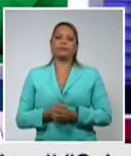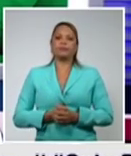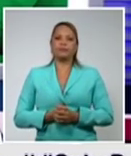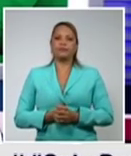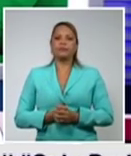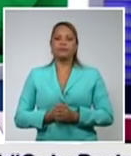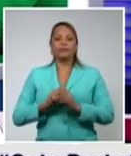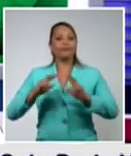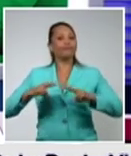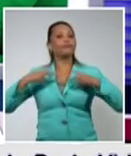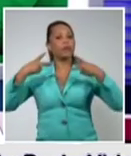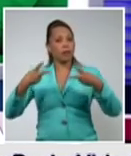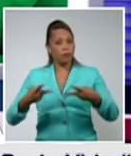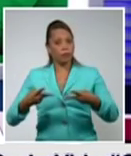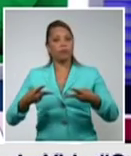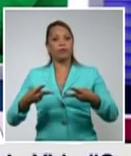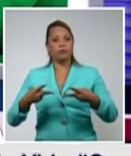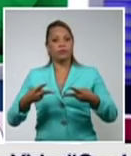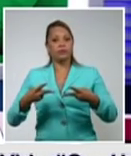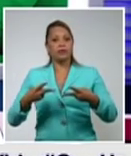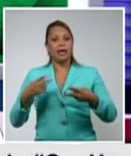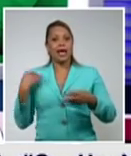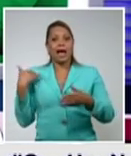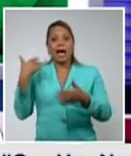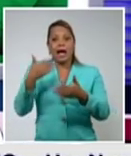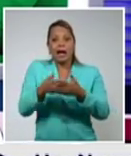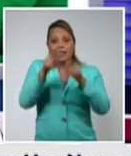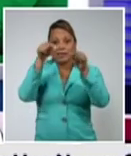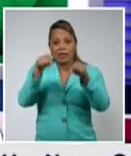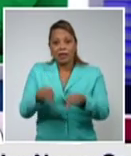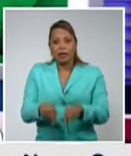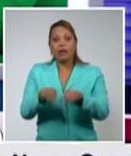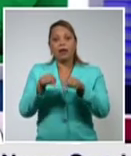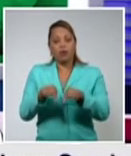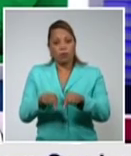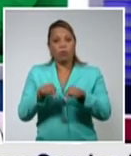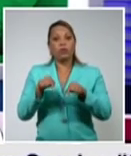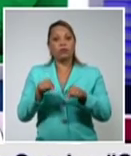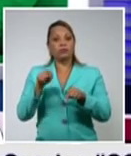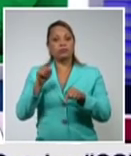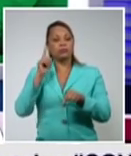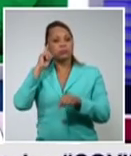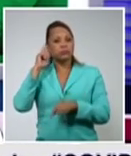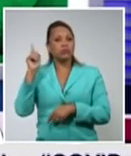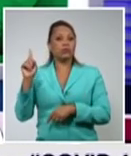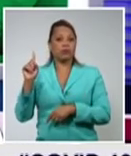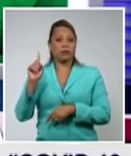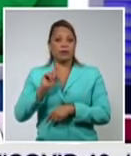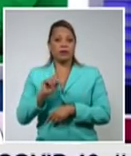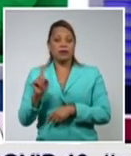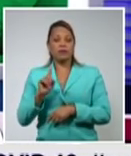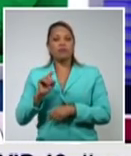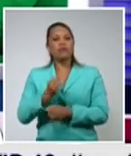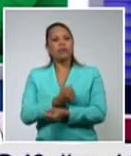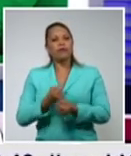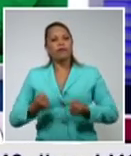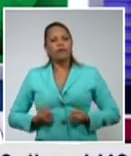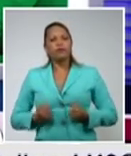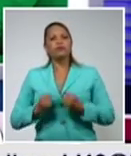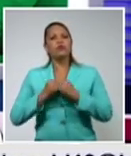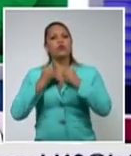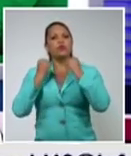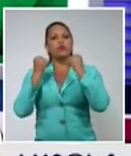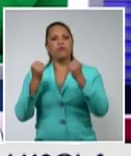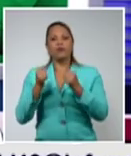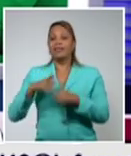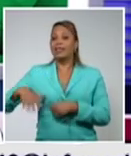reitero, hasta el día de hoy, y no creo que se vaya a producir, un esfuerzo muy fuerte de todos los